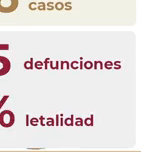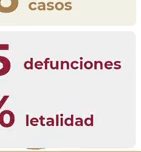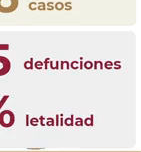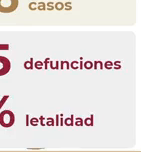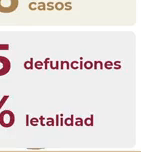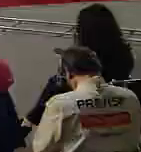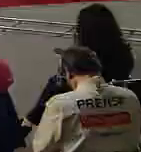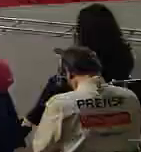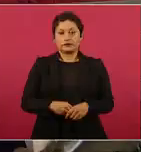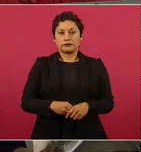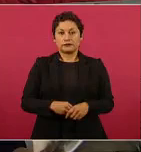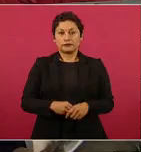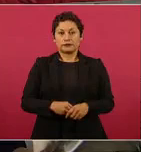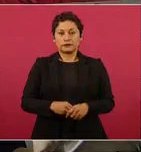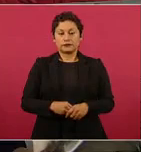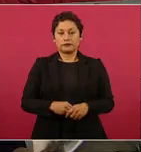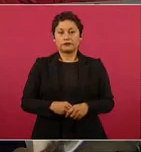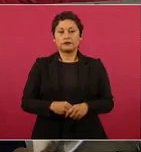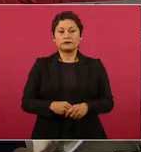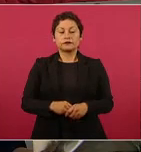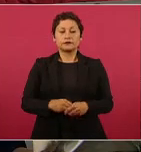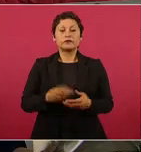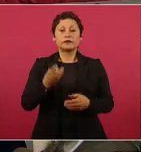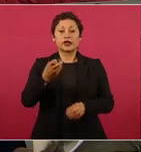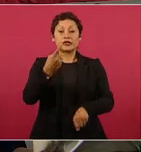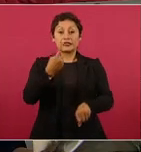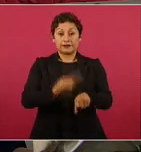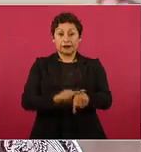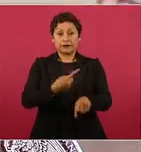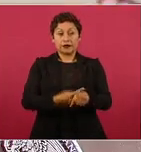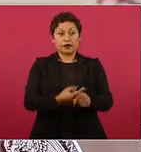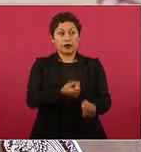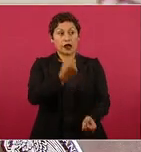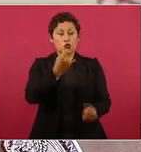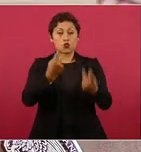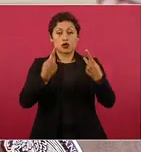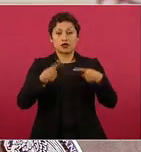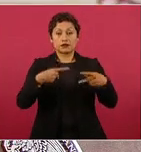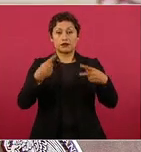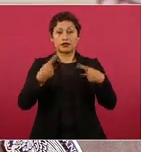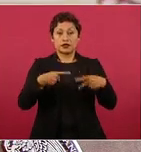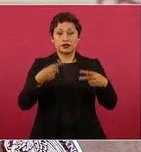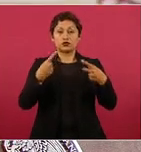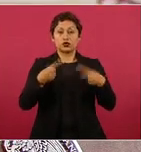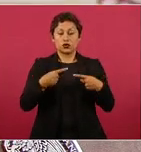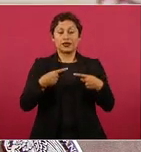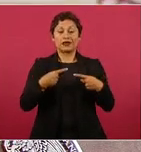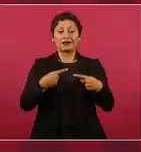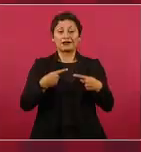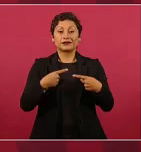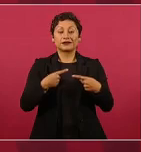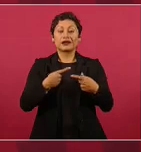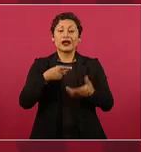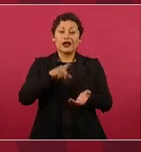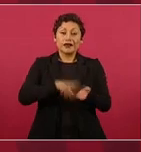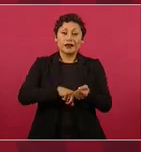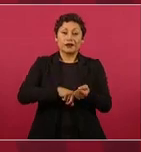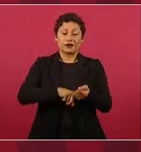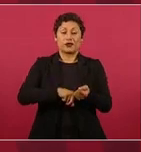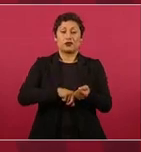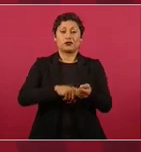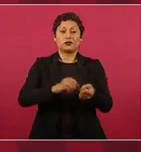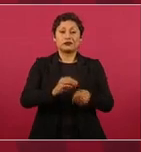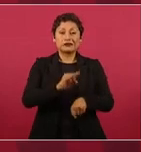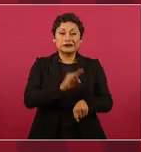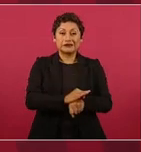excepto en personas con inmunosupresión grave, personas que tienen muy decaídas las defensas del organismo. En